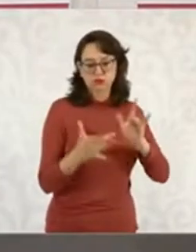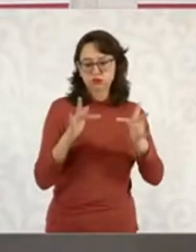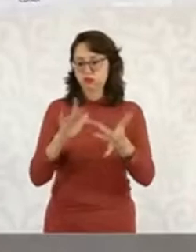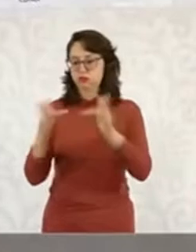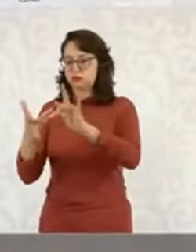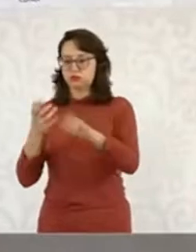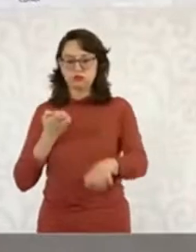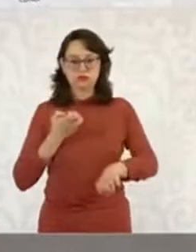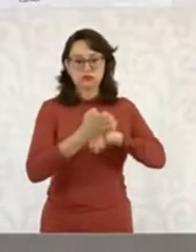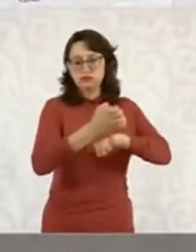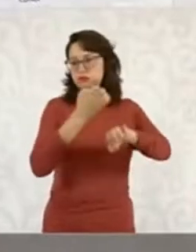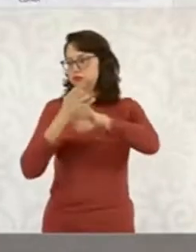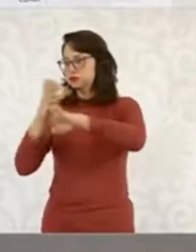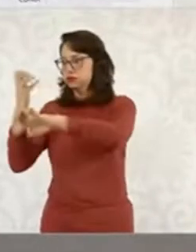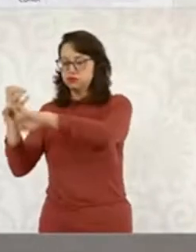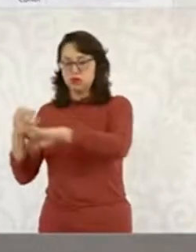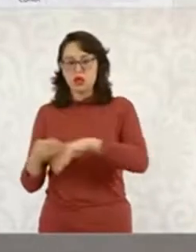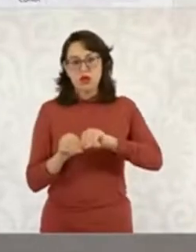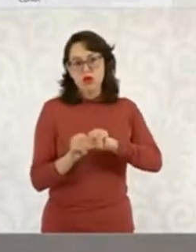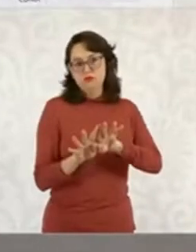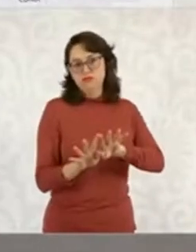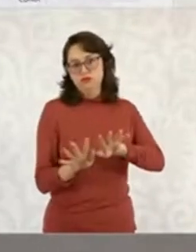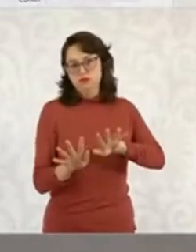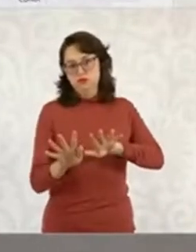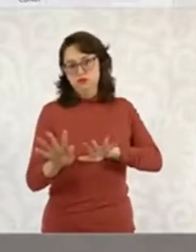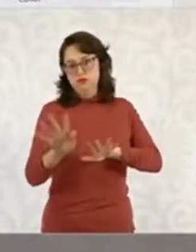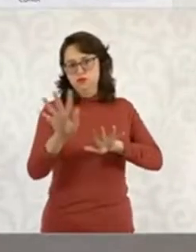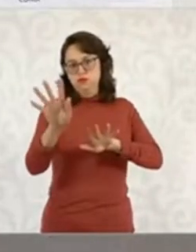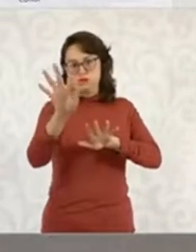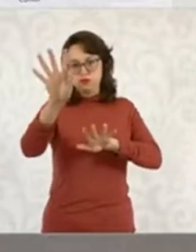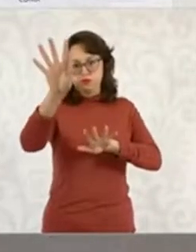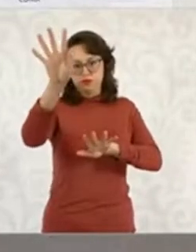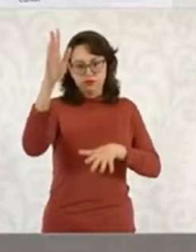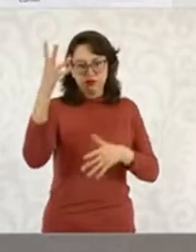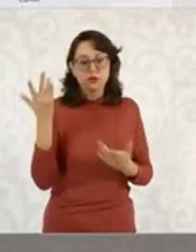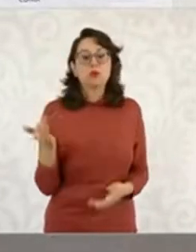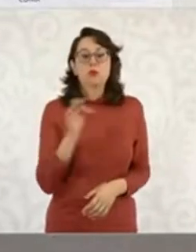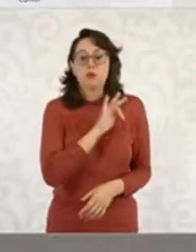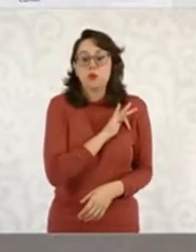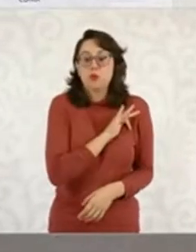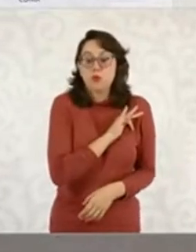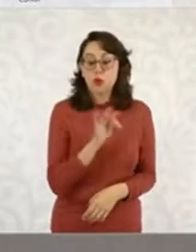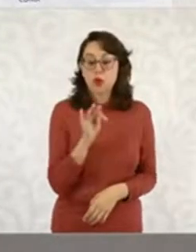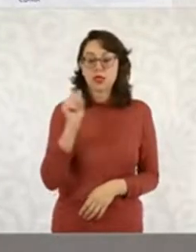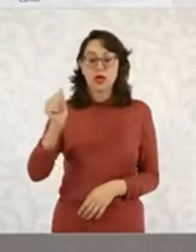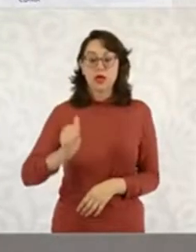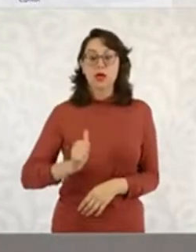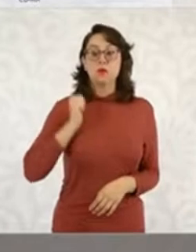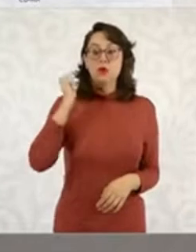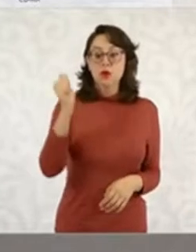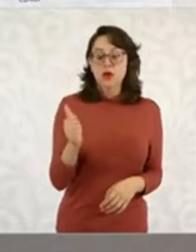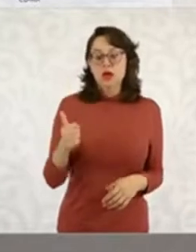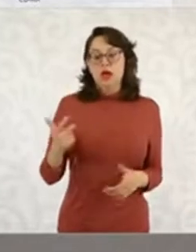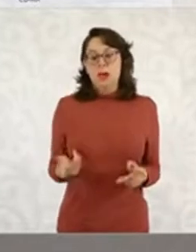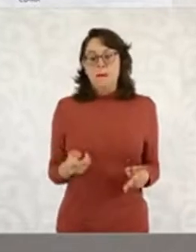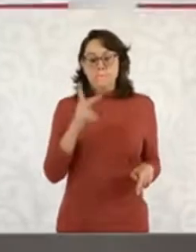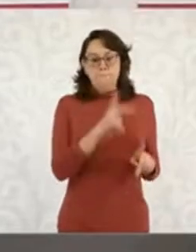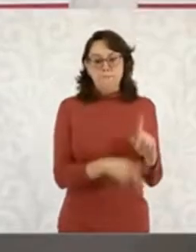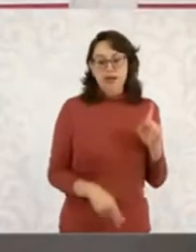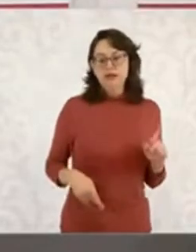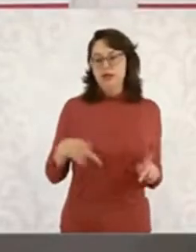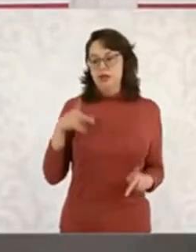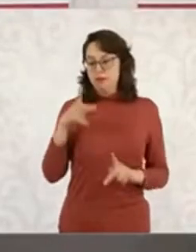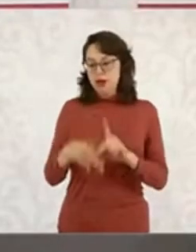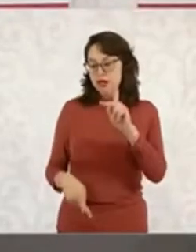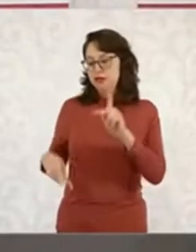la expansión del servicio ferroviario en estos trayectos, que se pueda poner en servicio lo antes posible aquellos lugares